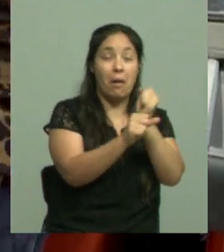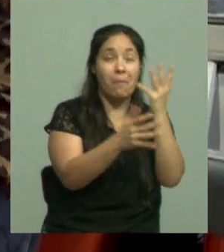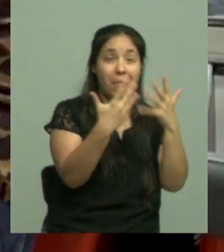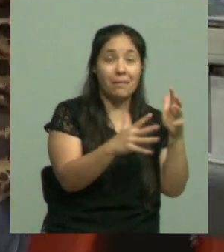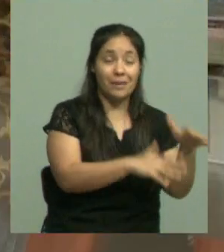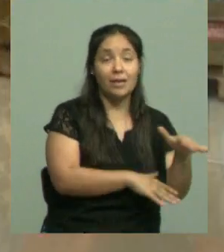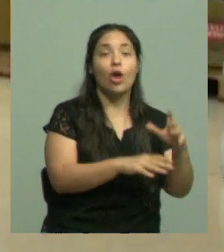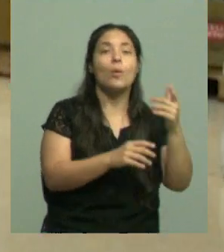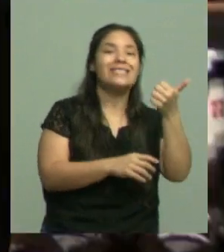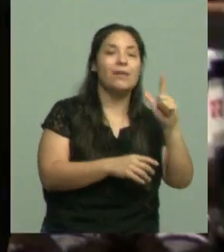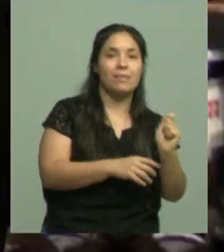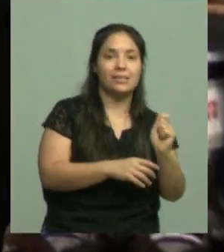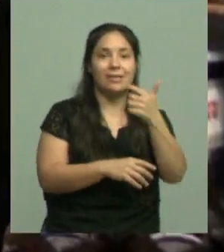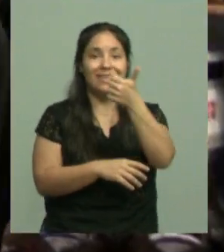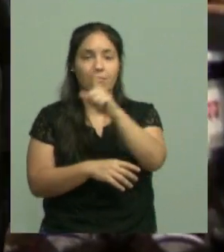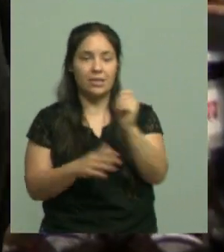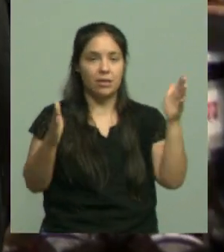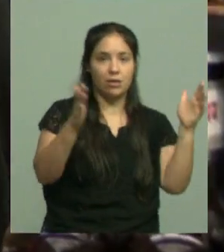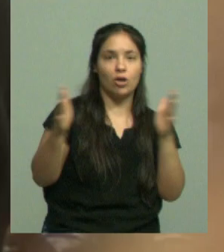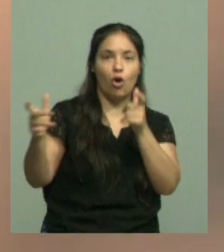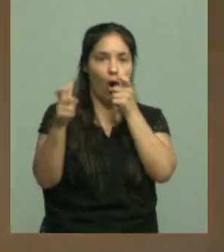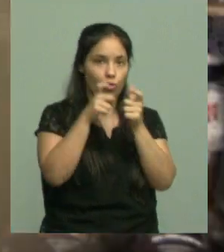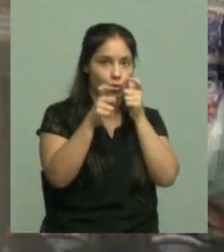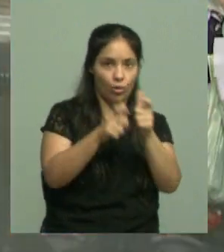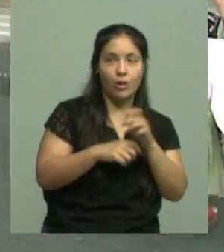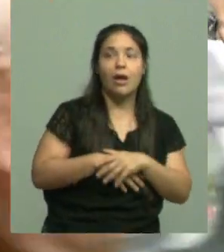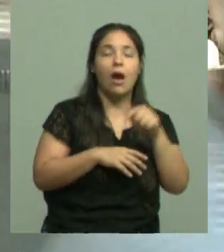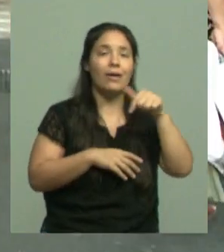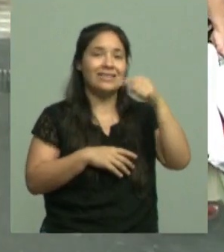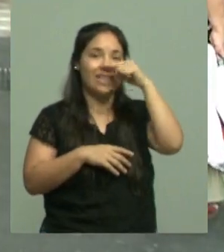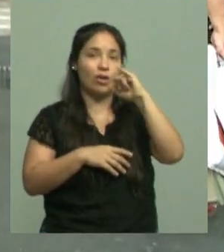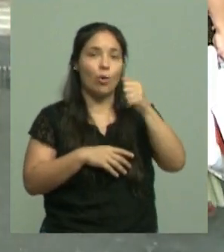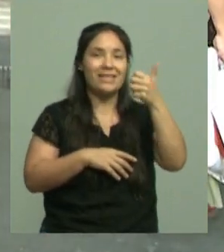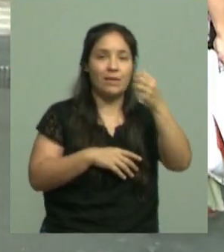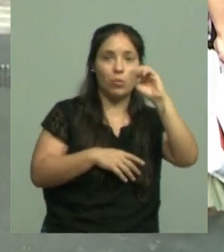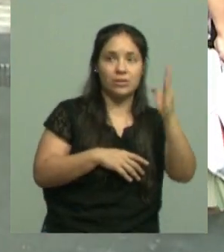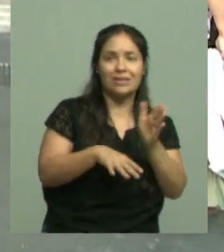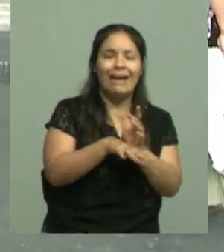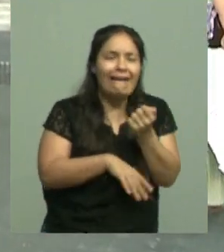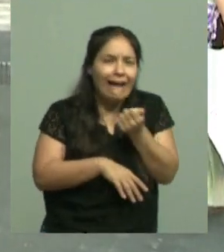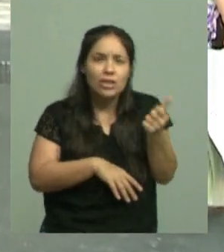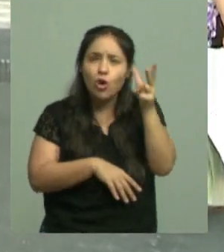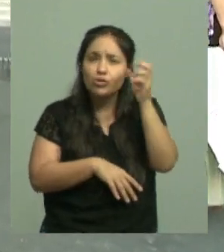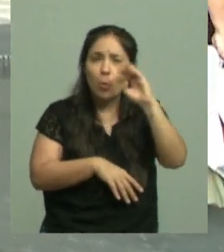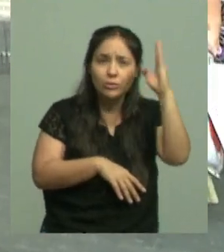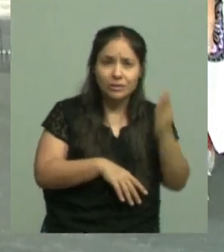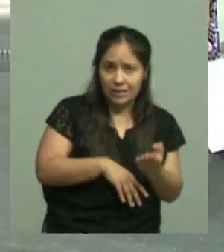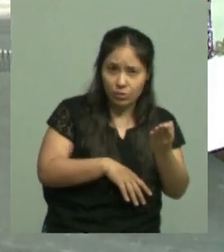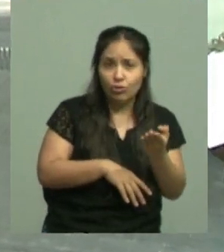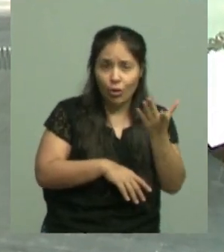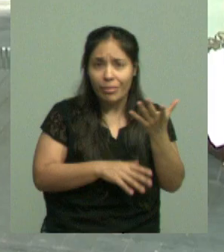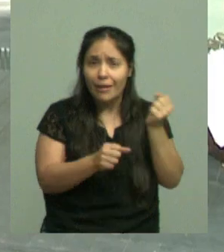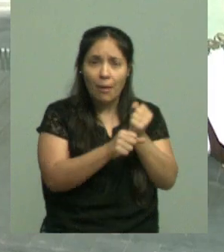fuente, el último dato del desempleo ya cuenta con un 7,6%, o sea, casi 8% de desempleo, lo